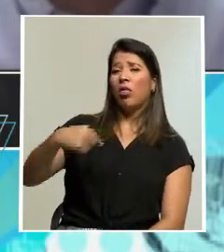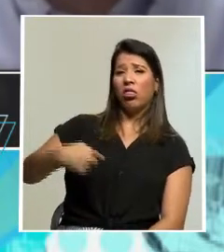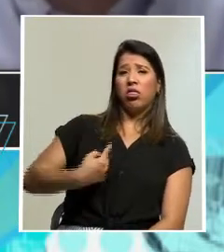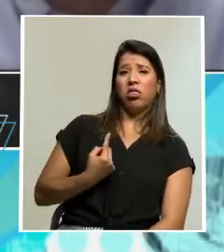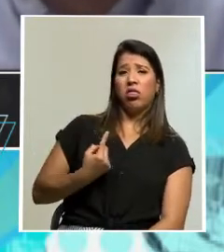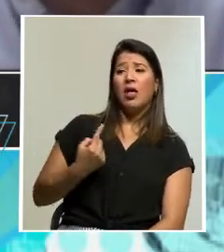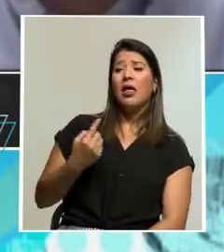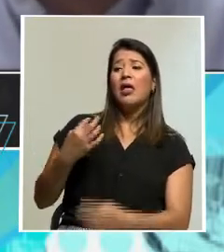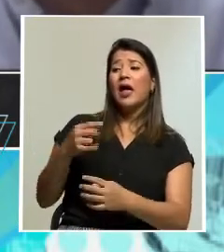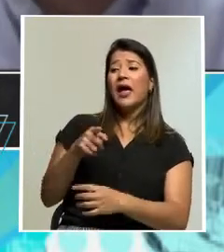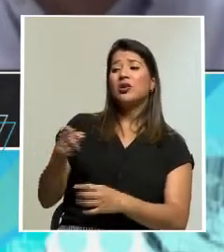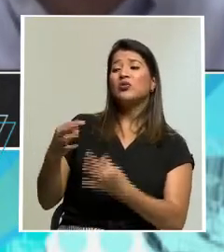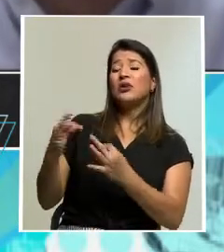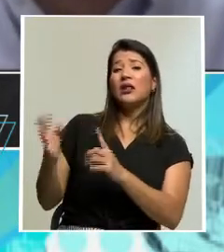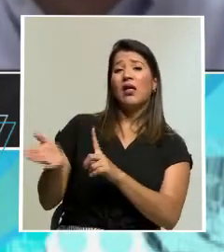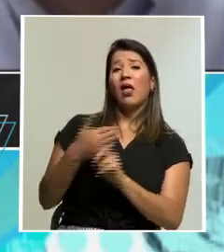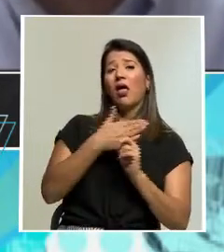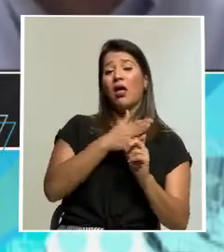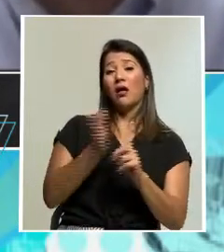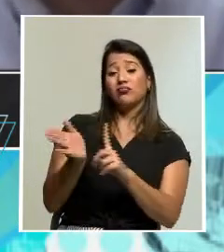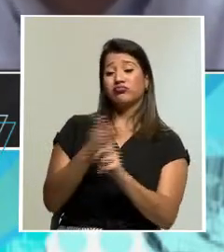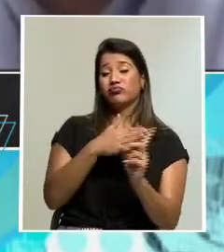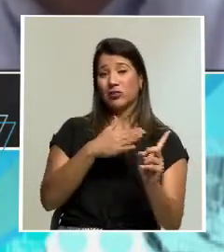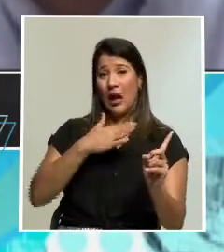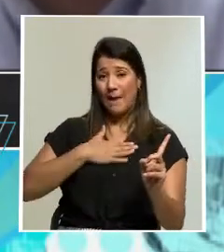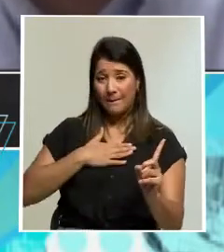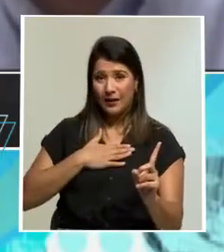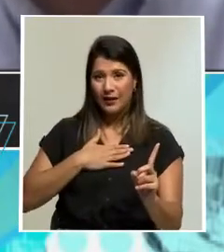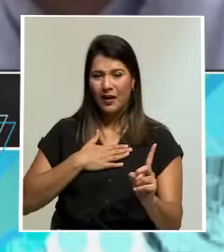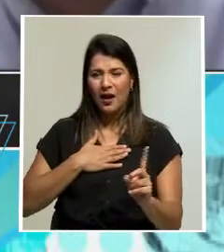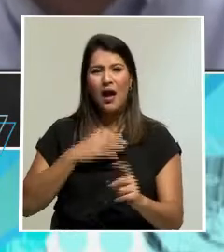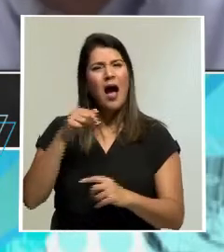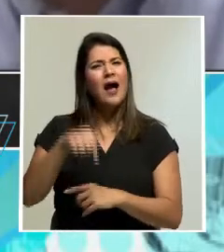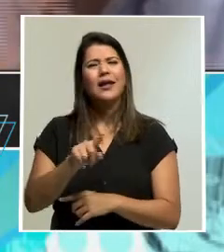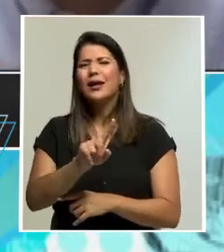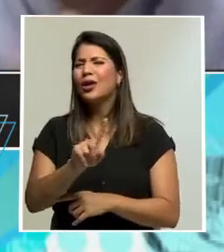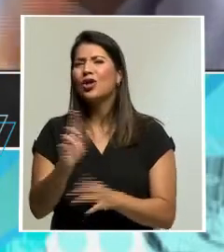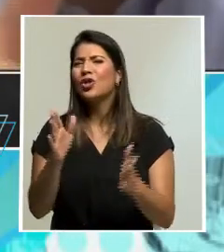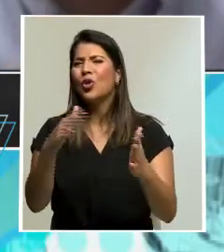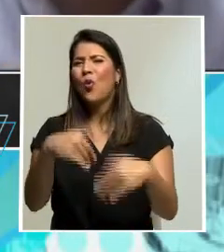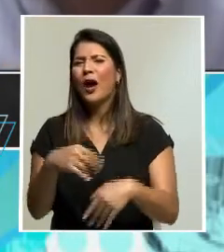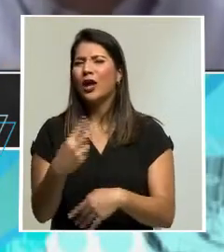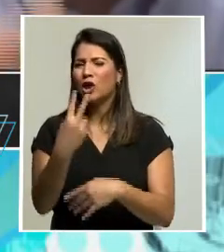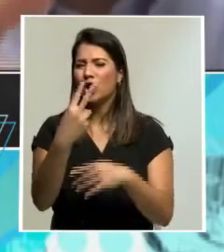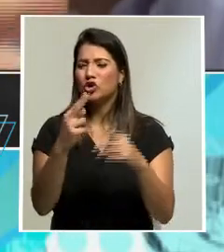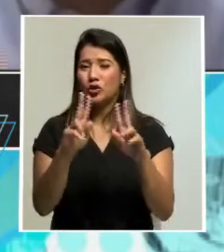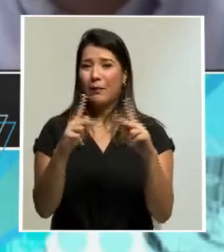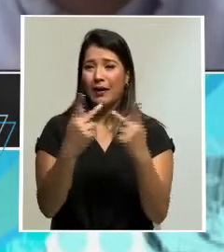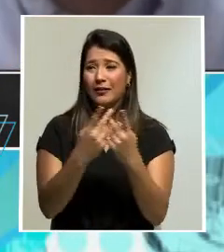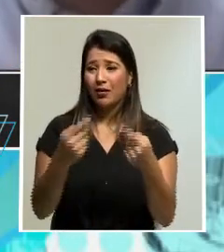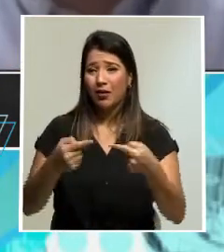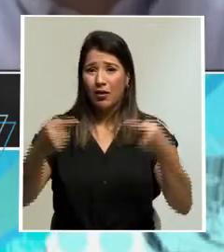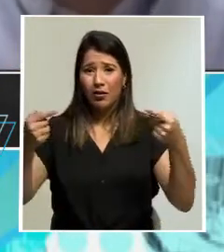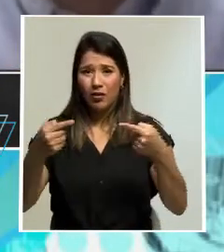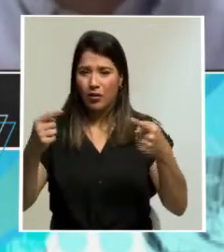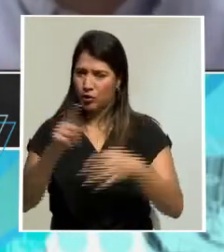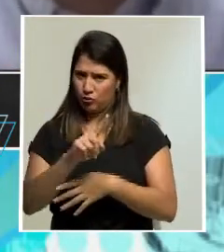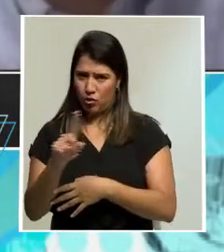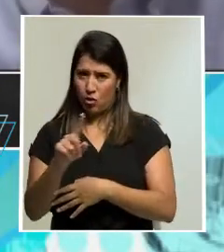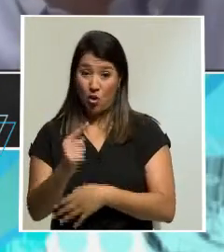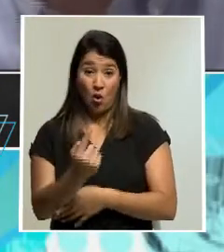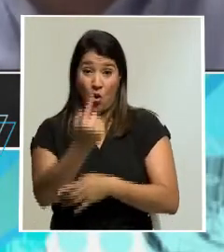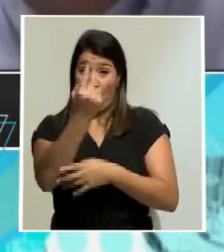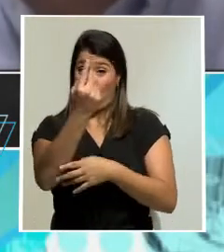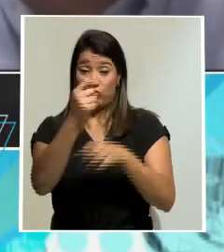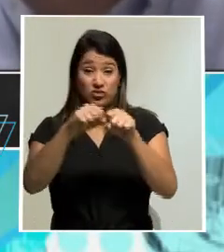golpe de Estado y que aquí habían dos bandos en conflicto. Aquí no hay dos bandos en conflicto. Hay un régimen autoritario atornillado al